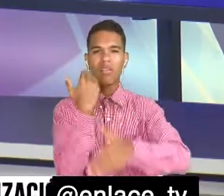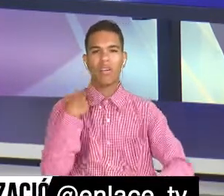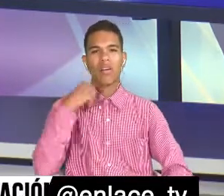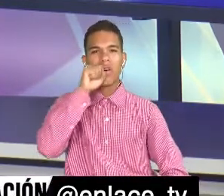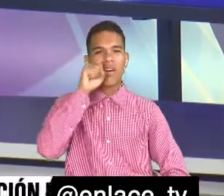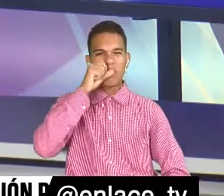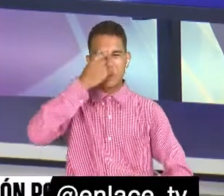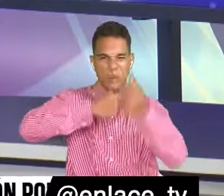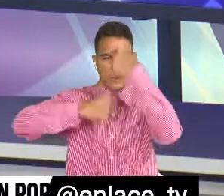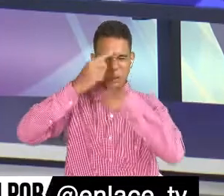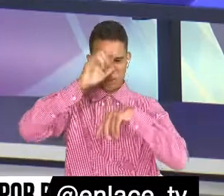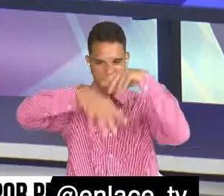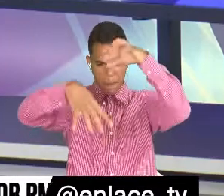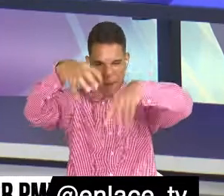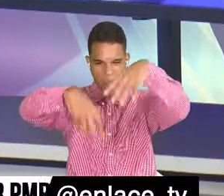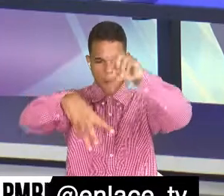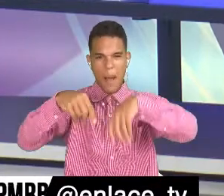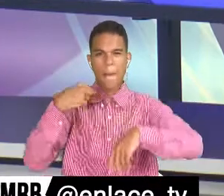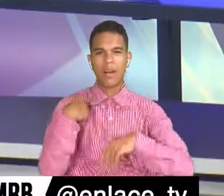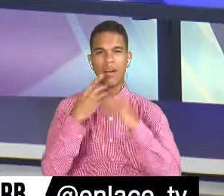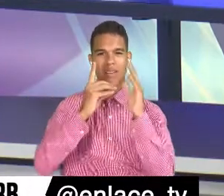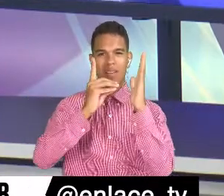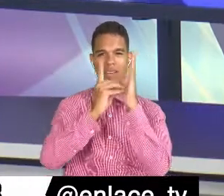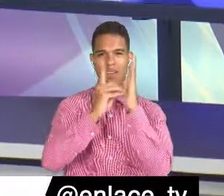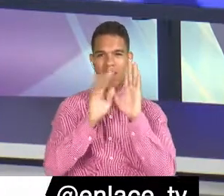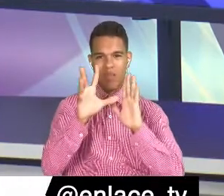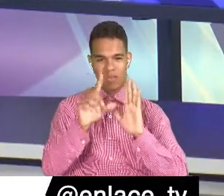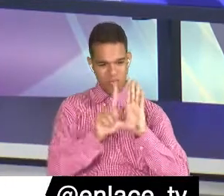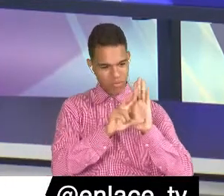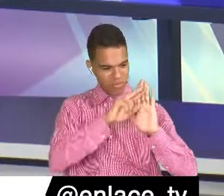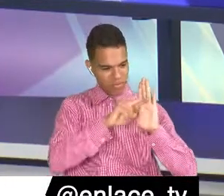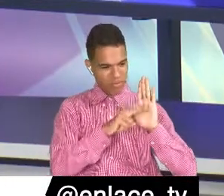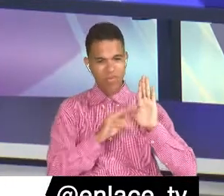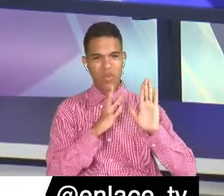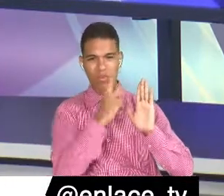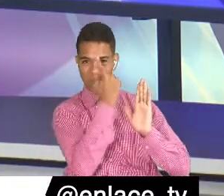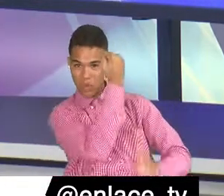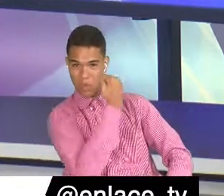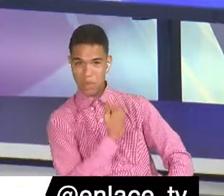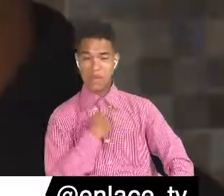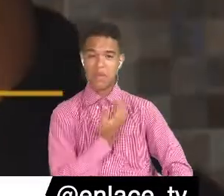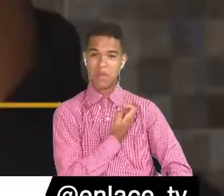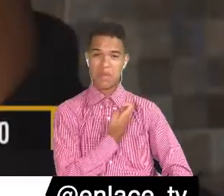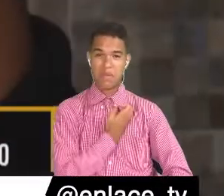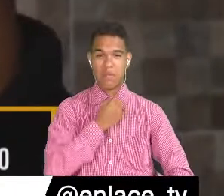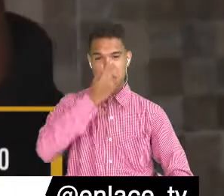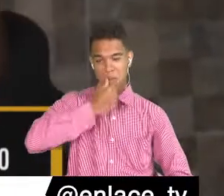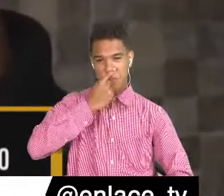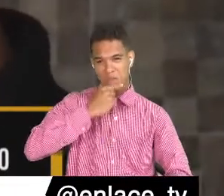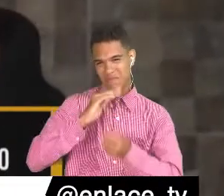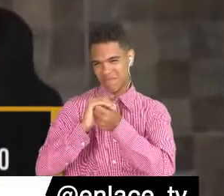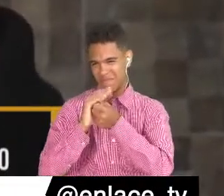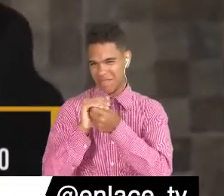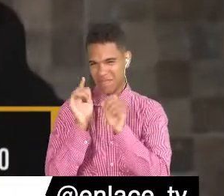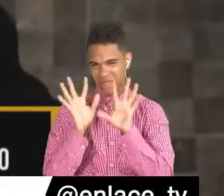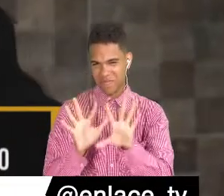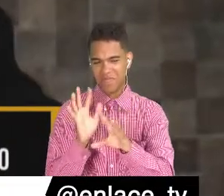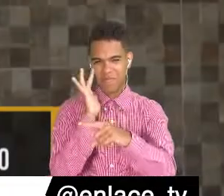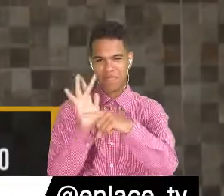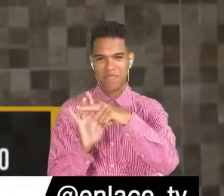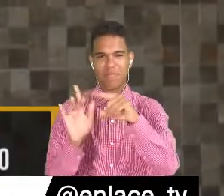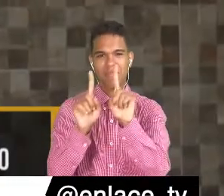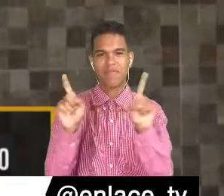Noticias sobre el nuevo decreto de emergencia sanitaria dictado por la alcaldía municipal. El abogado Leonardo Granados, funcionario de la